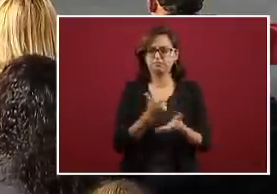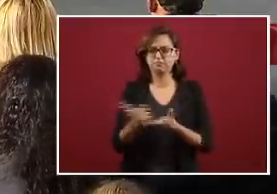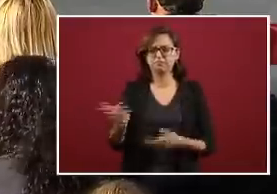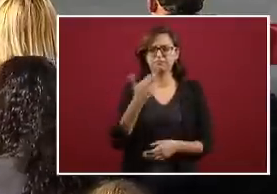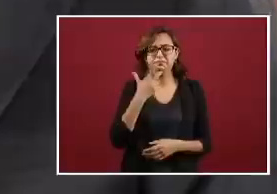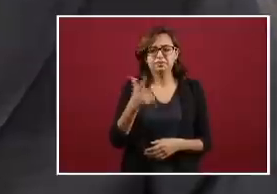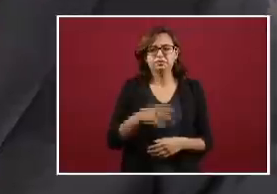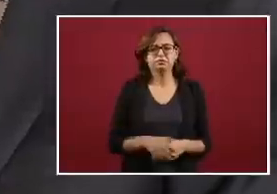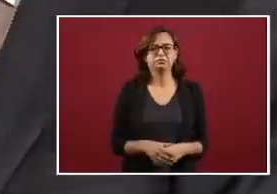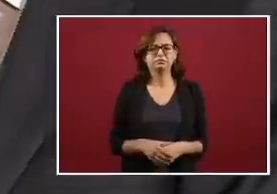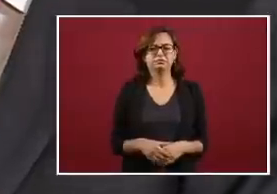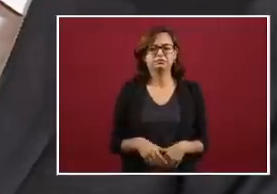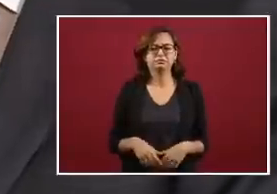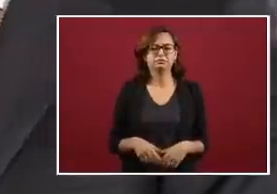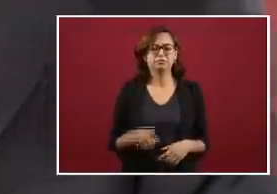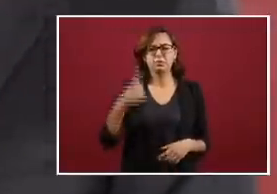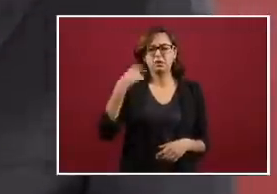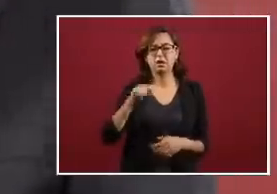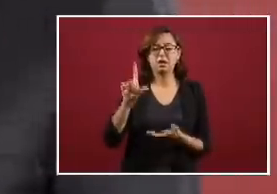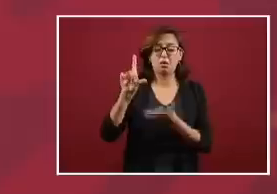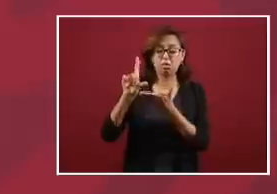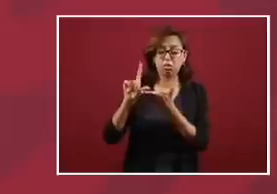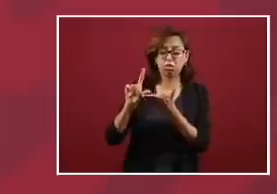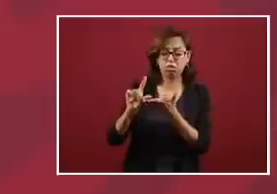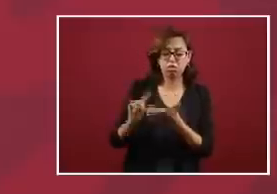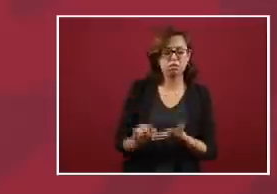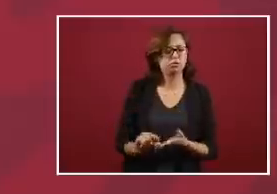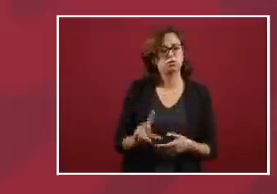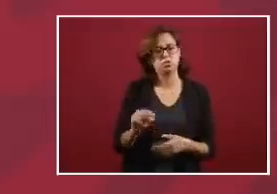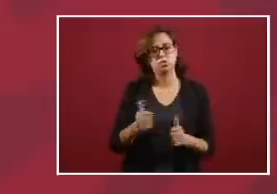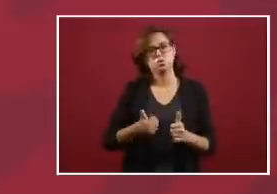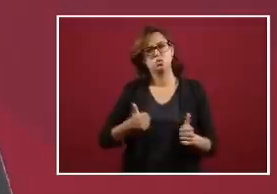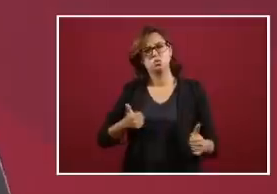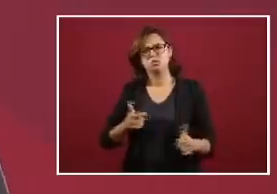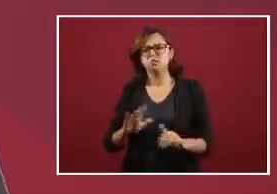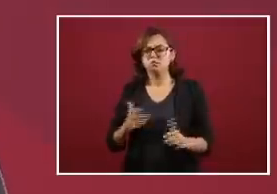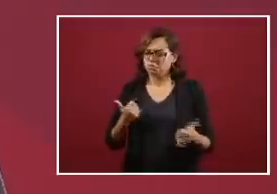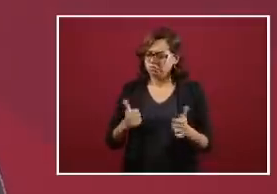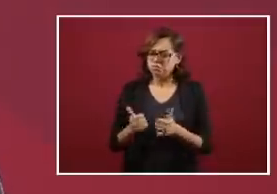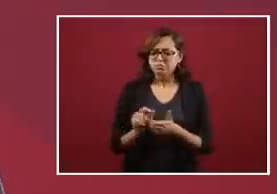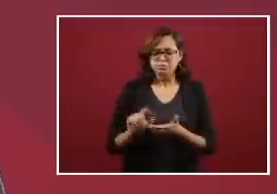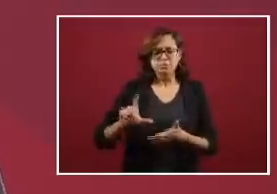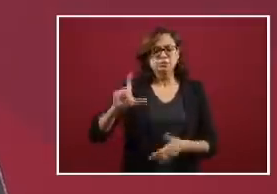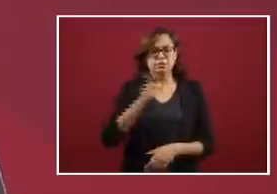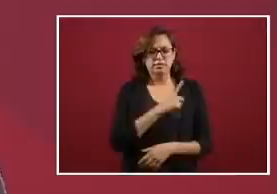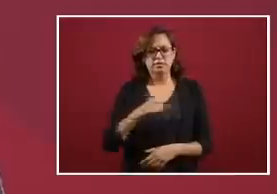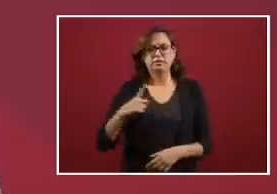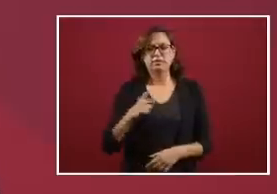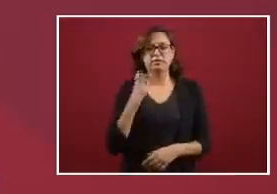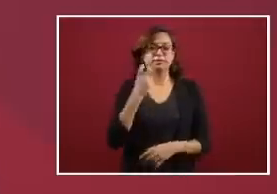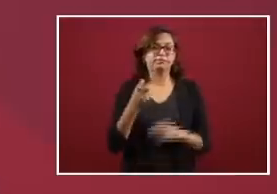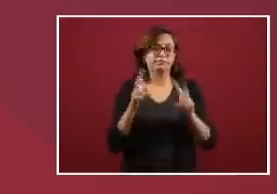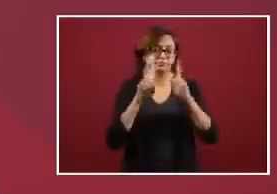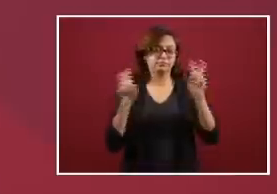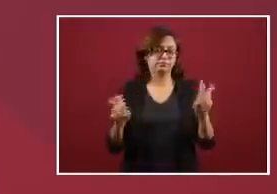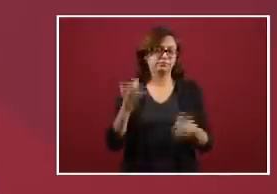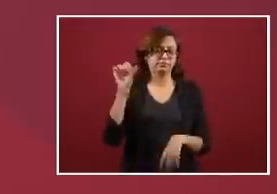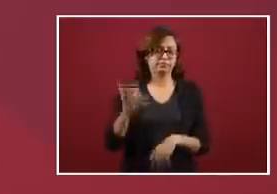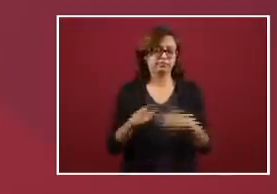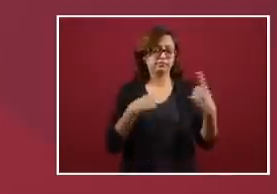rezague el salario en México. O sea, y sobre ese tema va a